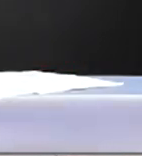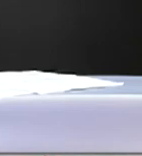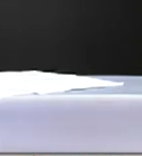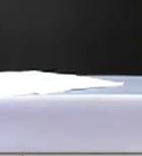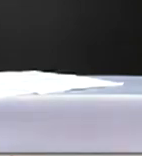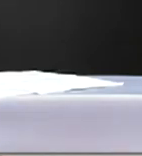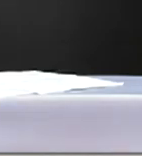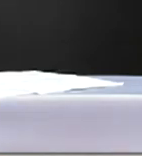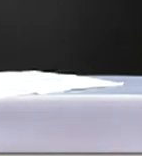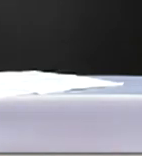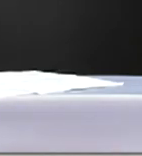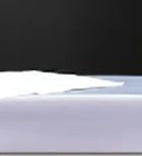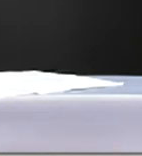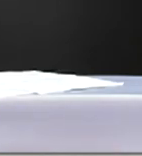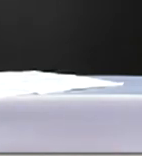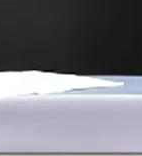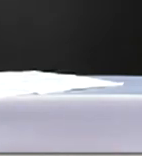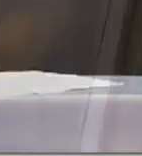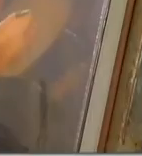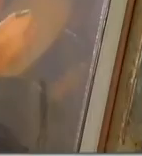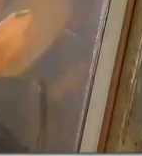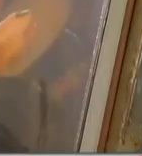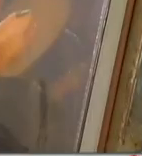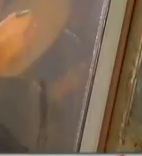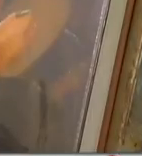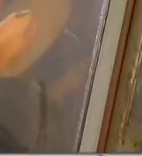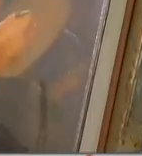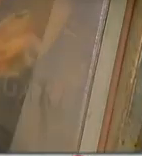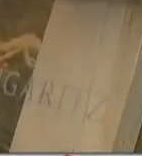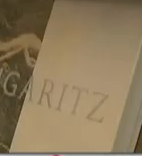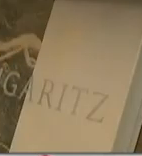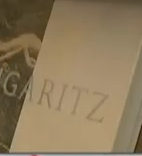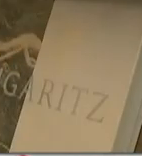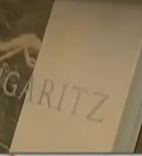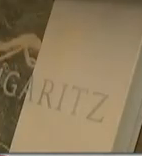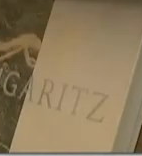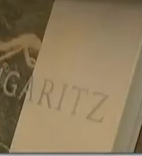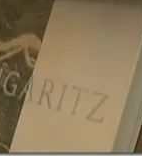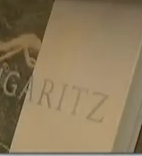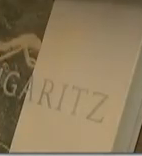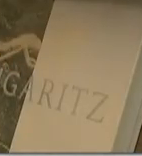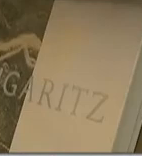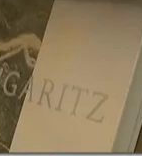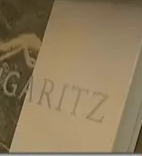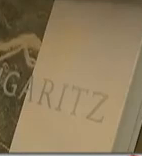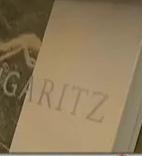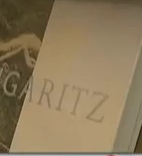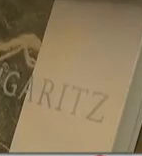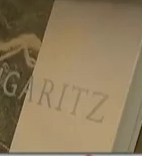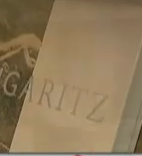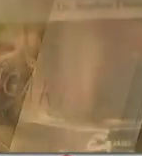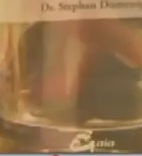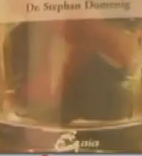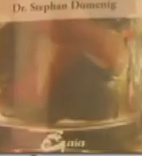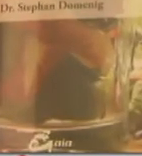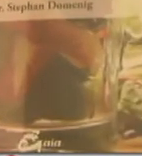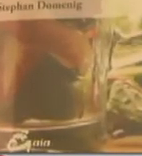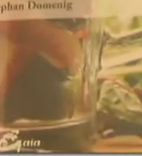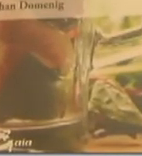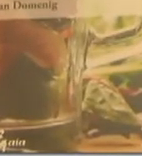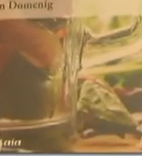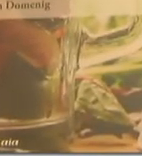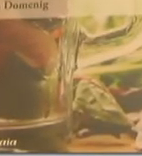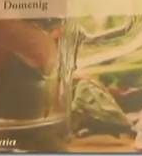En el Museo Nacional de Culturas Populares se realizó la tercera Feria del Libro de Cocina Tradicional bajo el lema La cocina también se